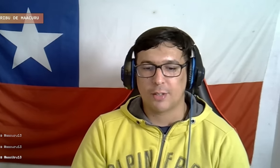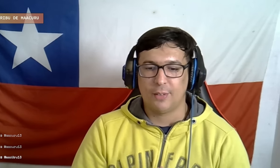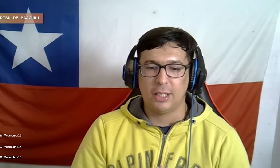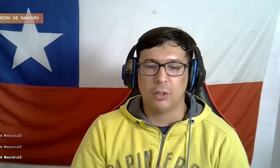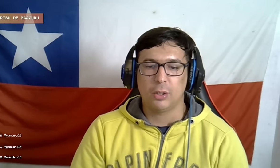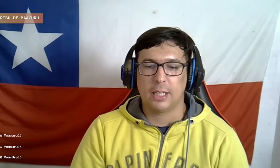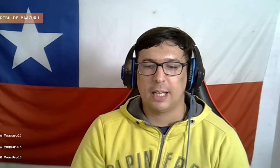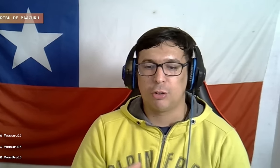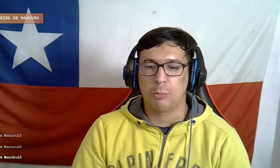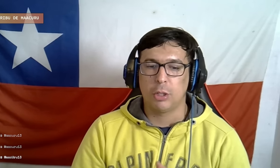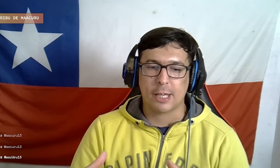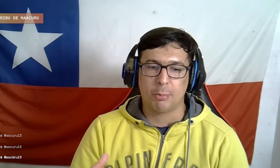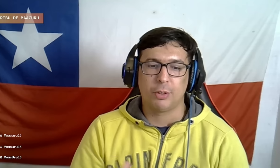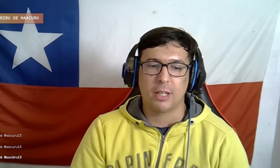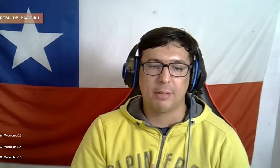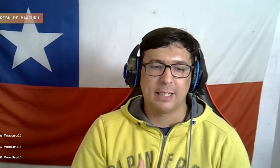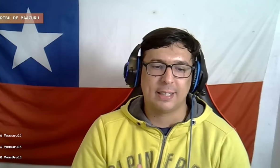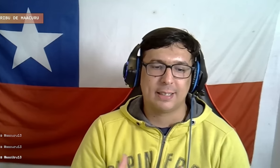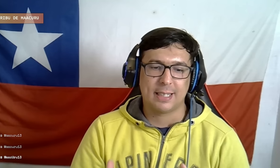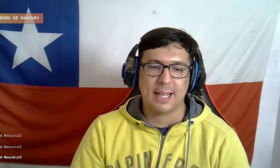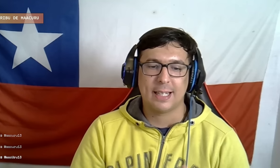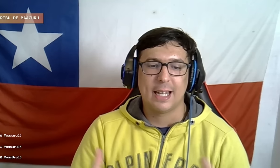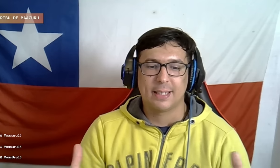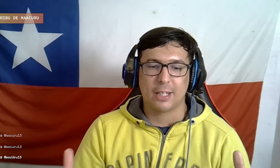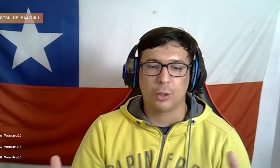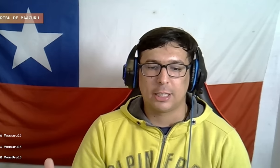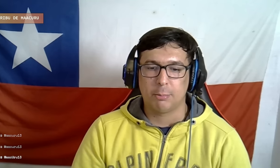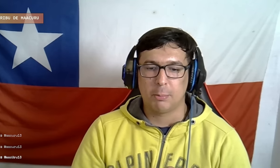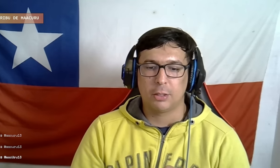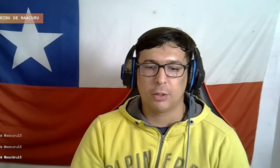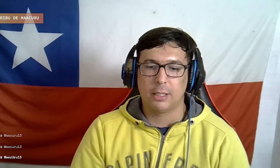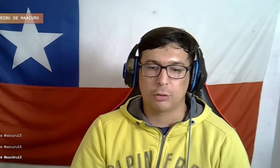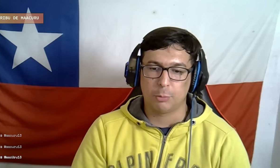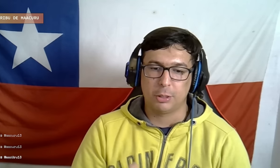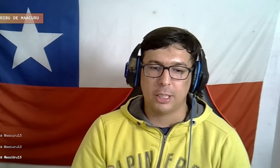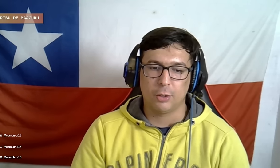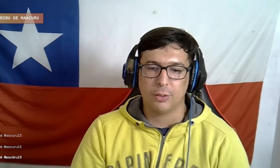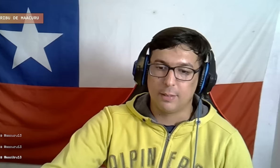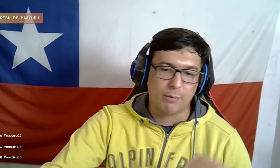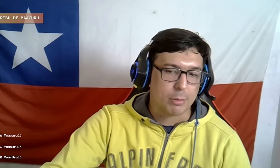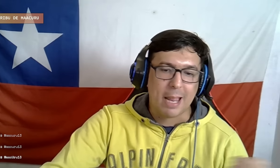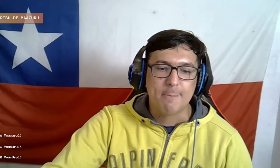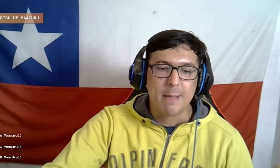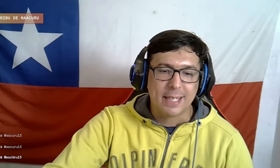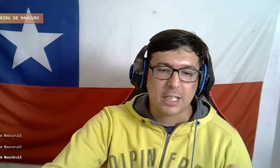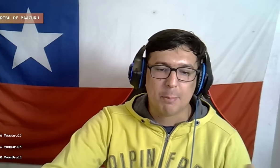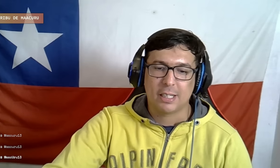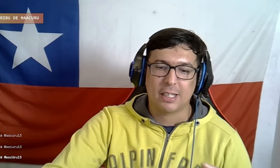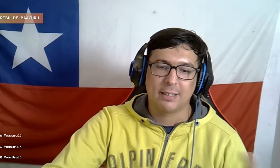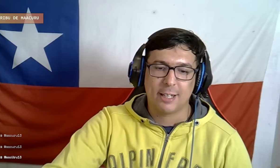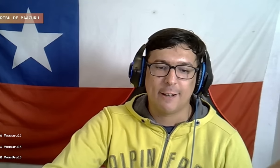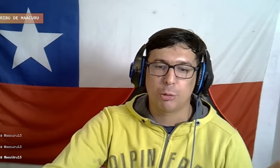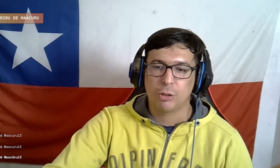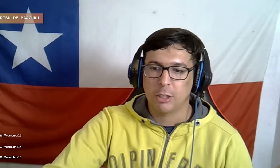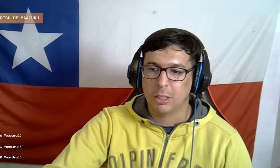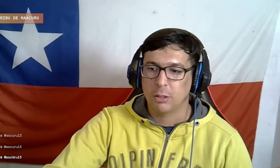equipo referido, que asumió la responsabilidad de traer tanto al equipamiento del doctor Piñeros de forma inmediata para